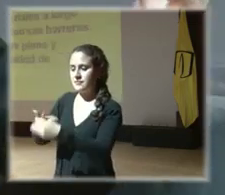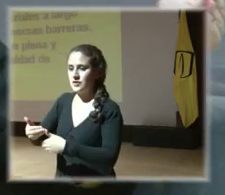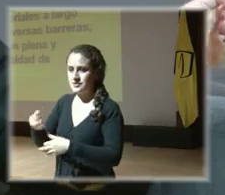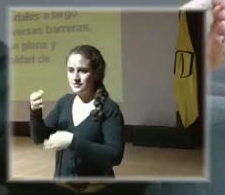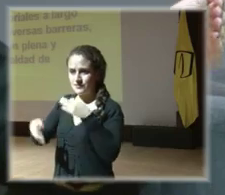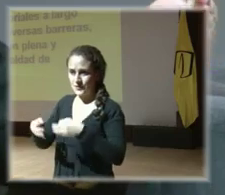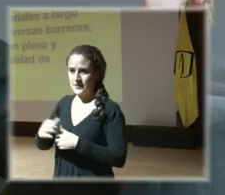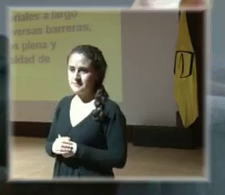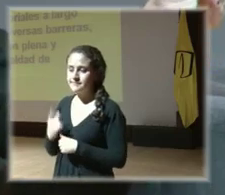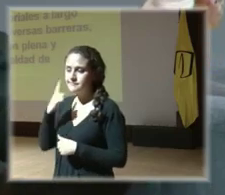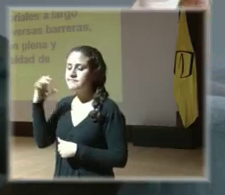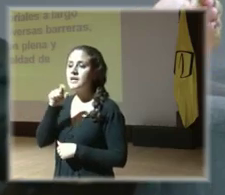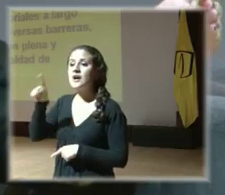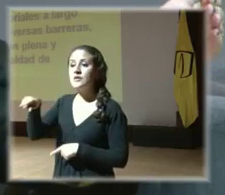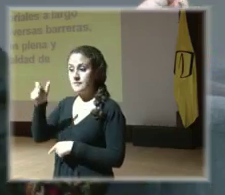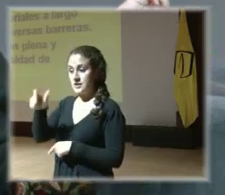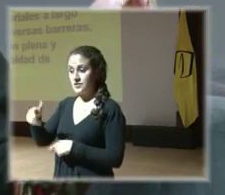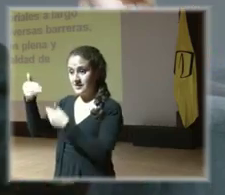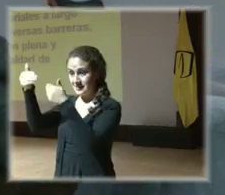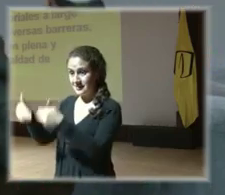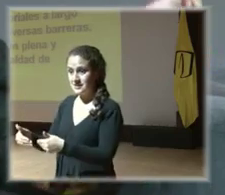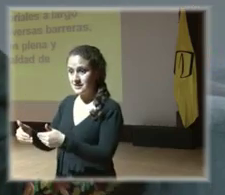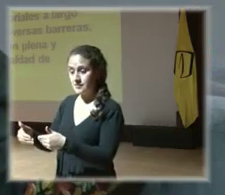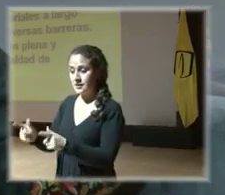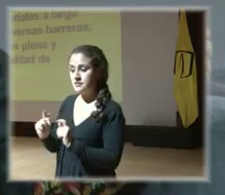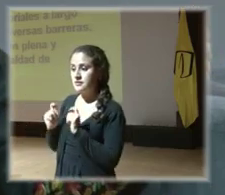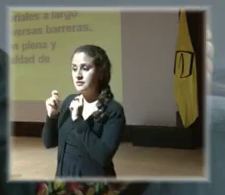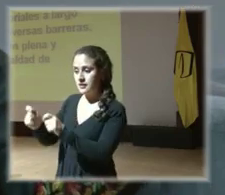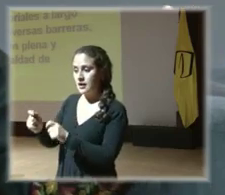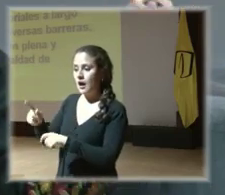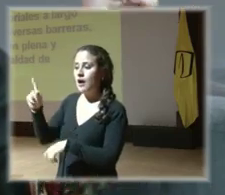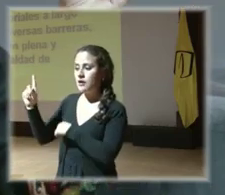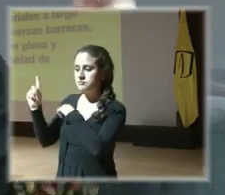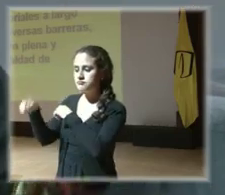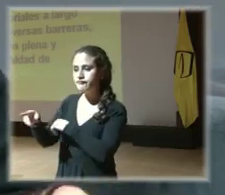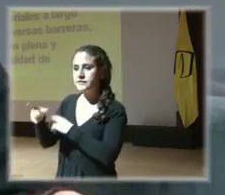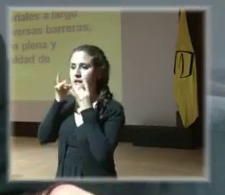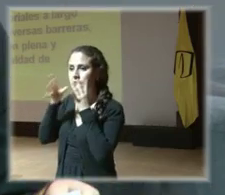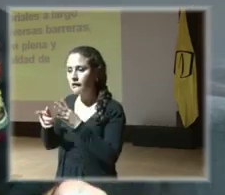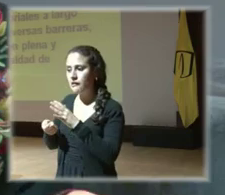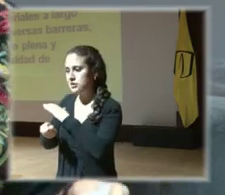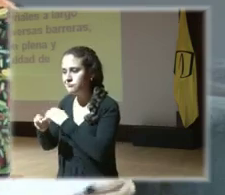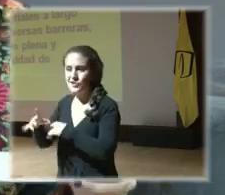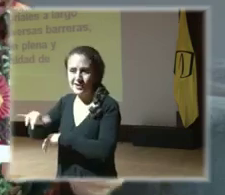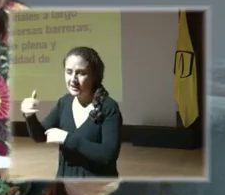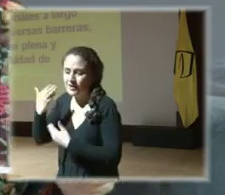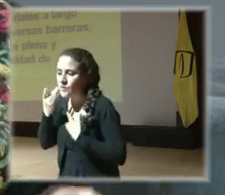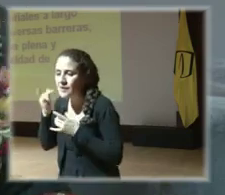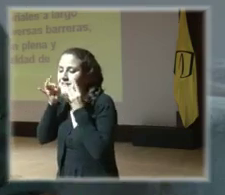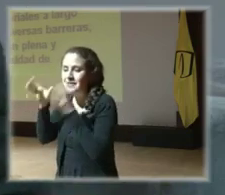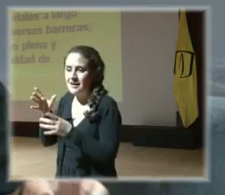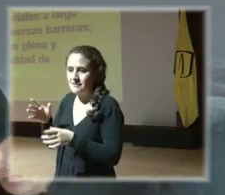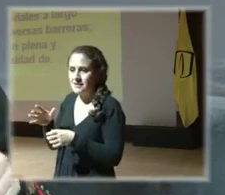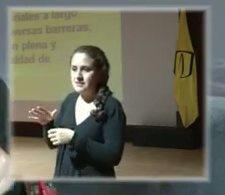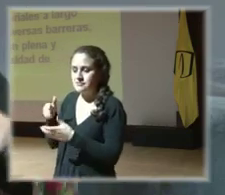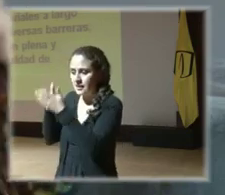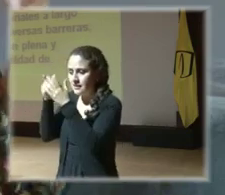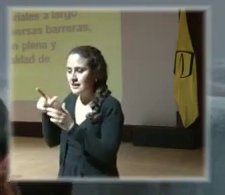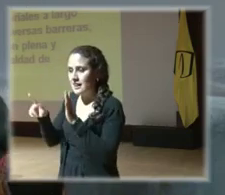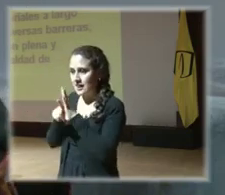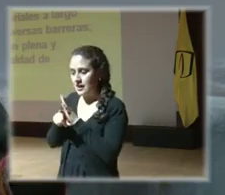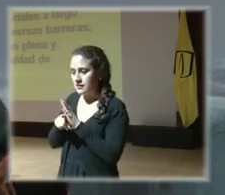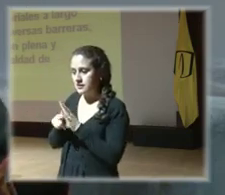lo que encontramos son personas con discapacidad que son acusadas de un delito y que en el momento en que le leen usted está siendo acusado de un delito,